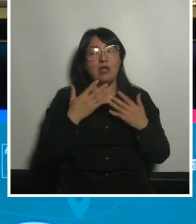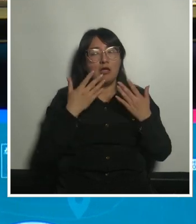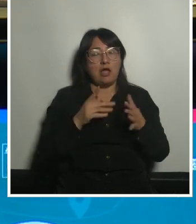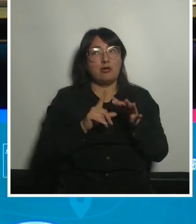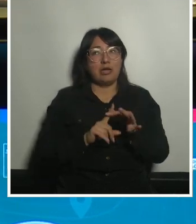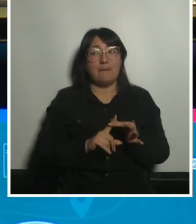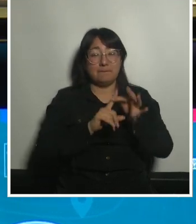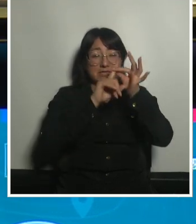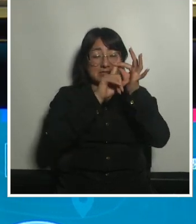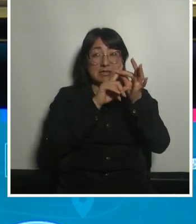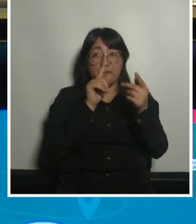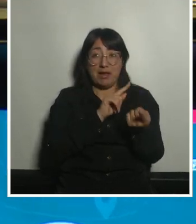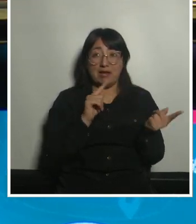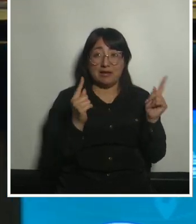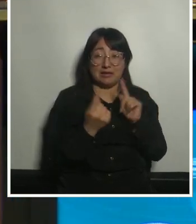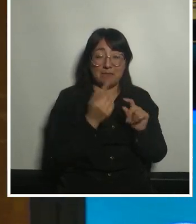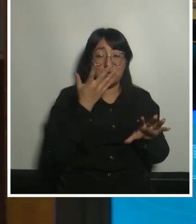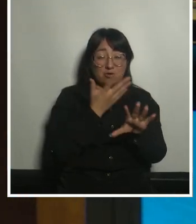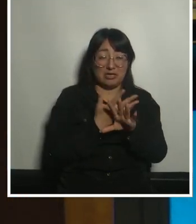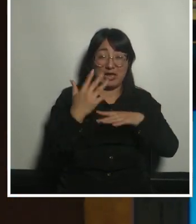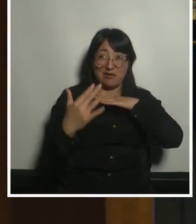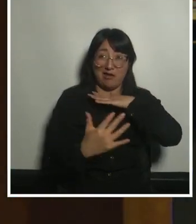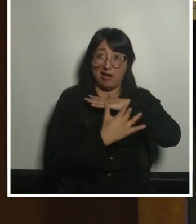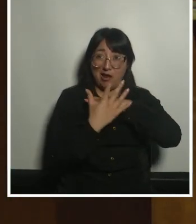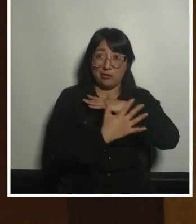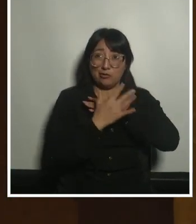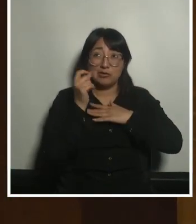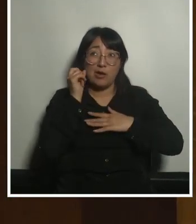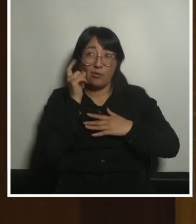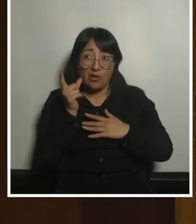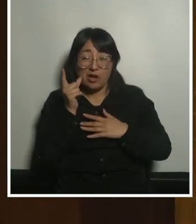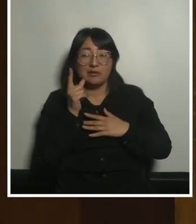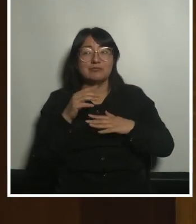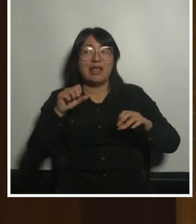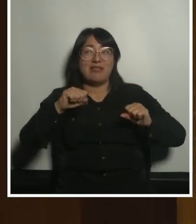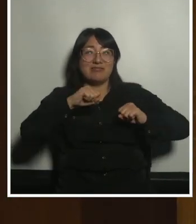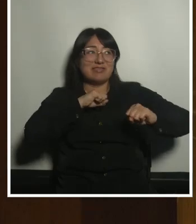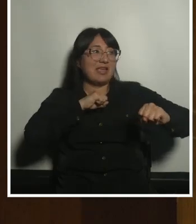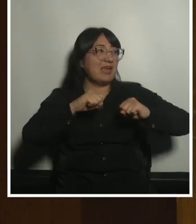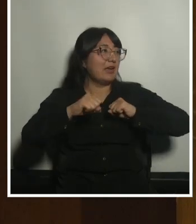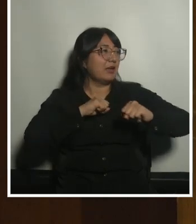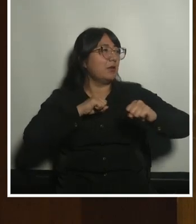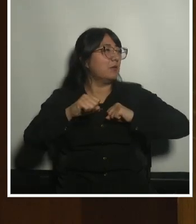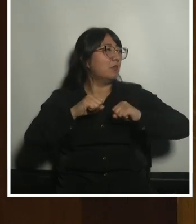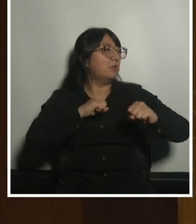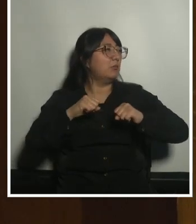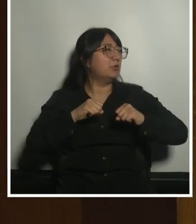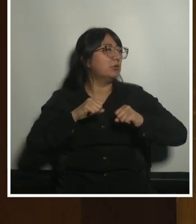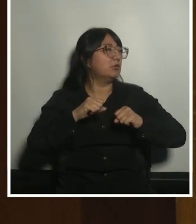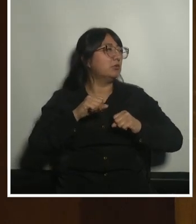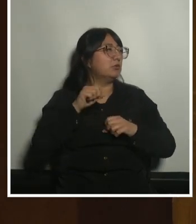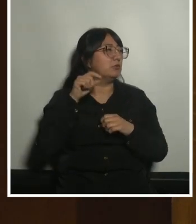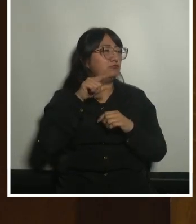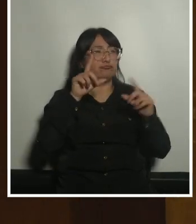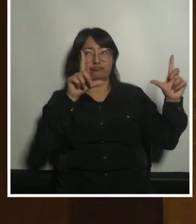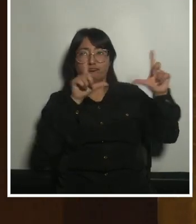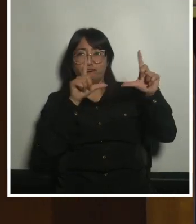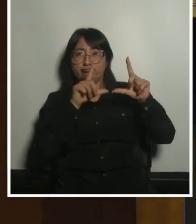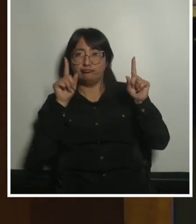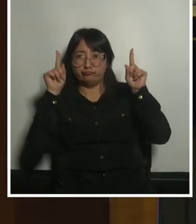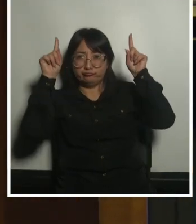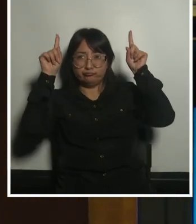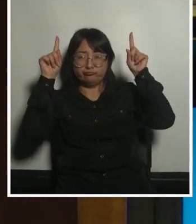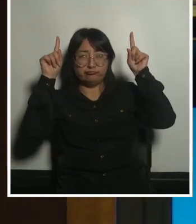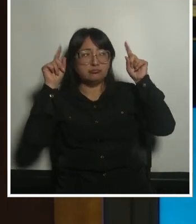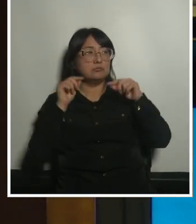factor de cambio que nosotros tenemos en nuestra costa es justamente los terremotos de subducción y la relación con la cuenca hidrográfica, que es la